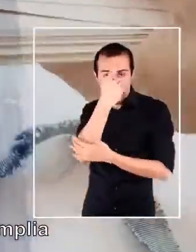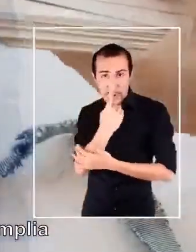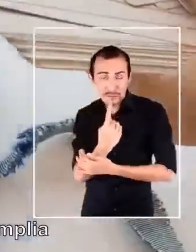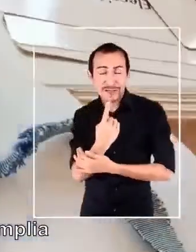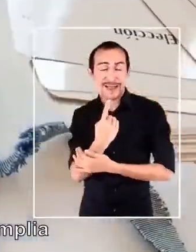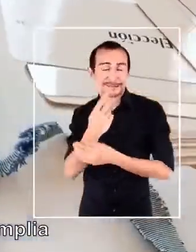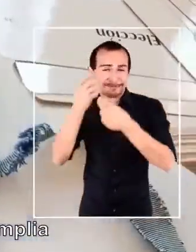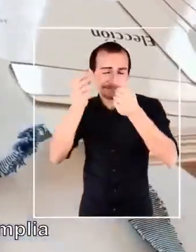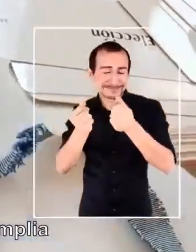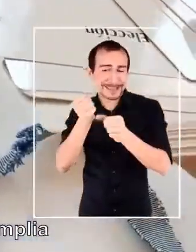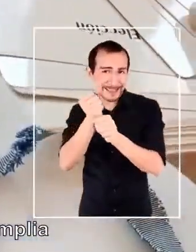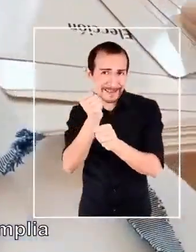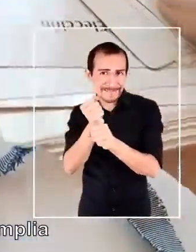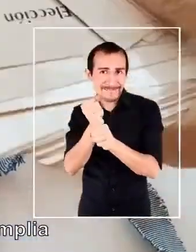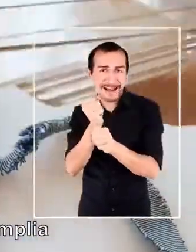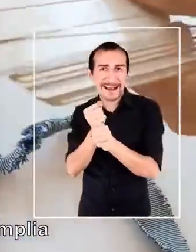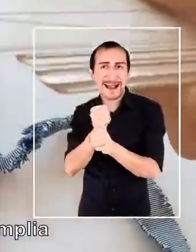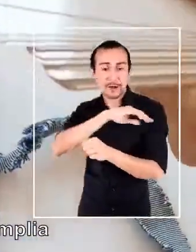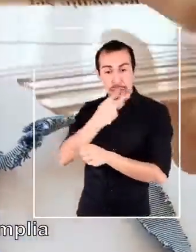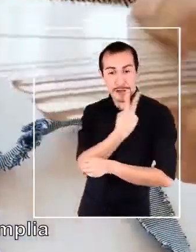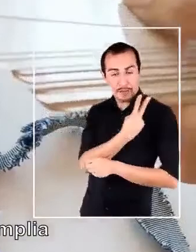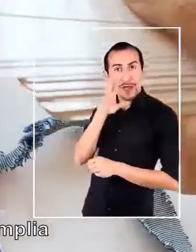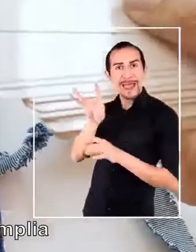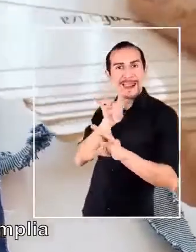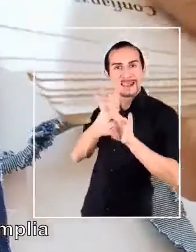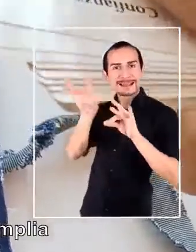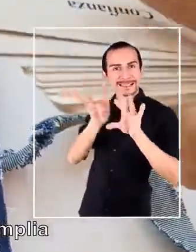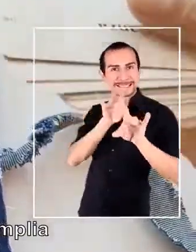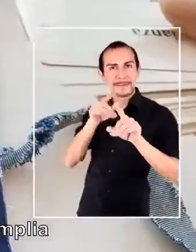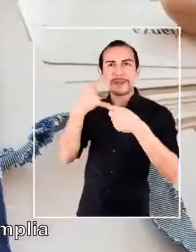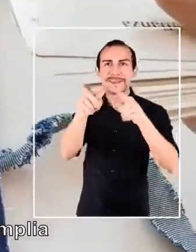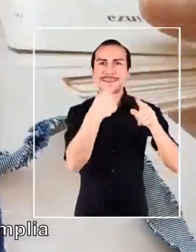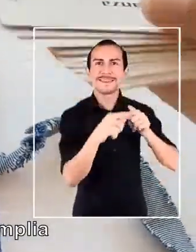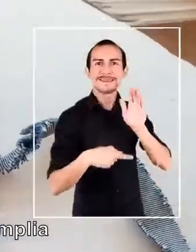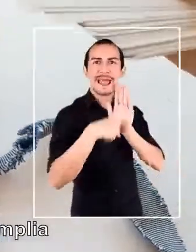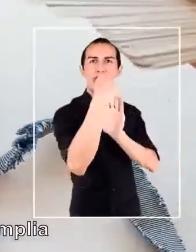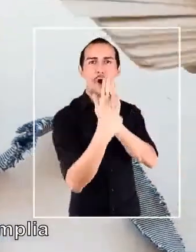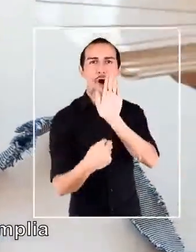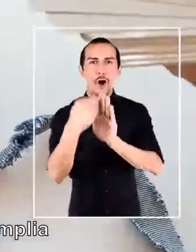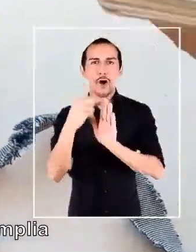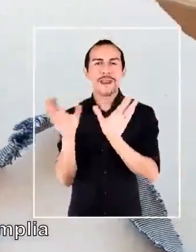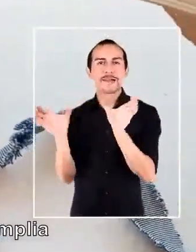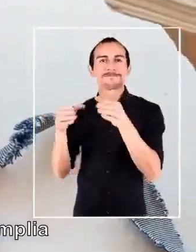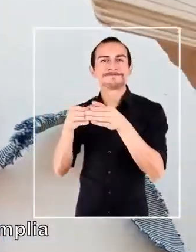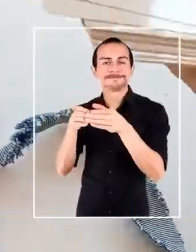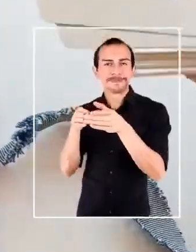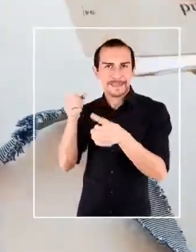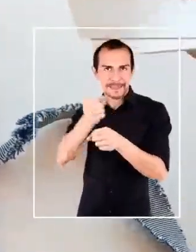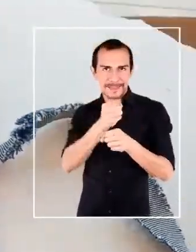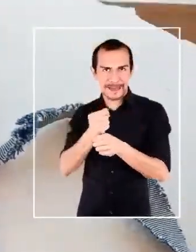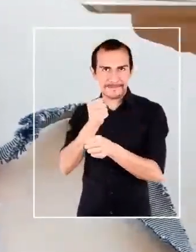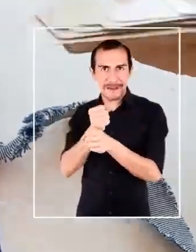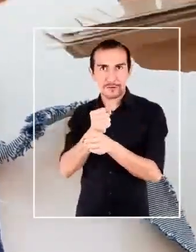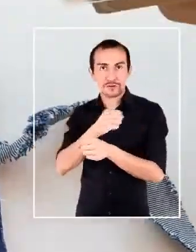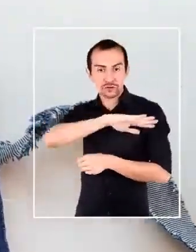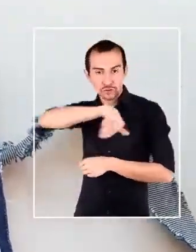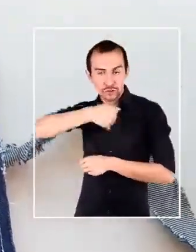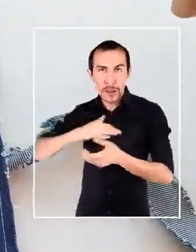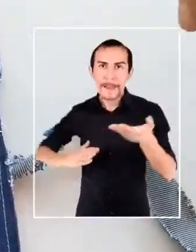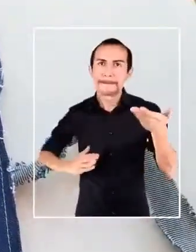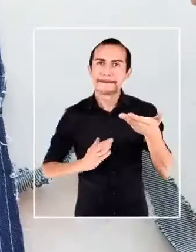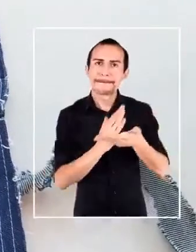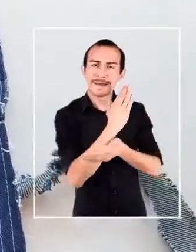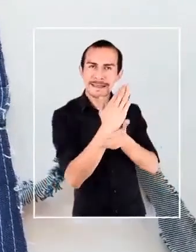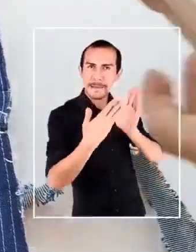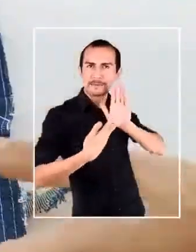realizamos una selección más o menos amplia de distintas obras de la colección con las cuales dimos